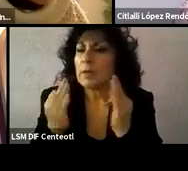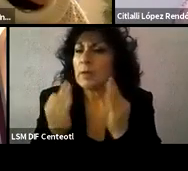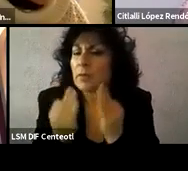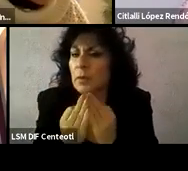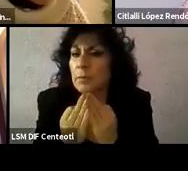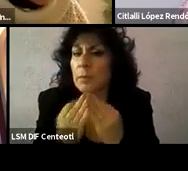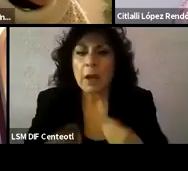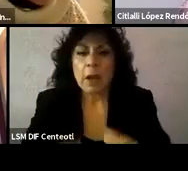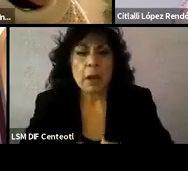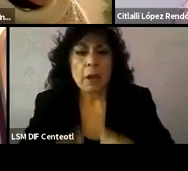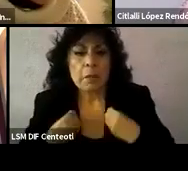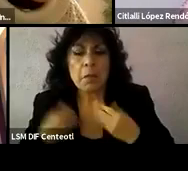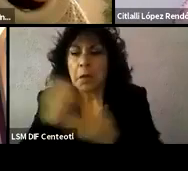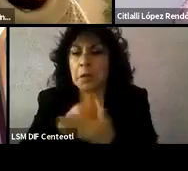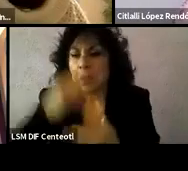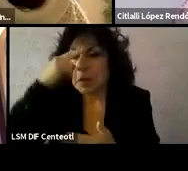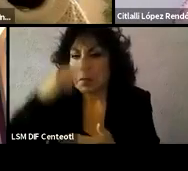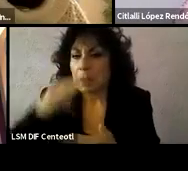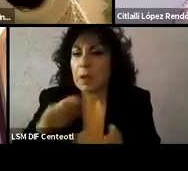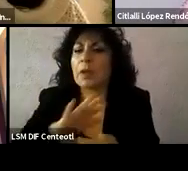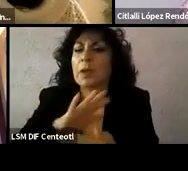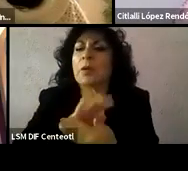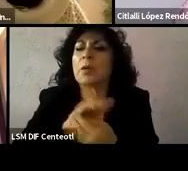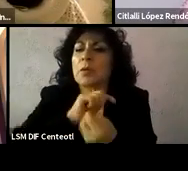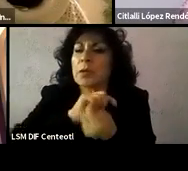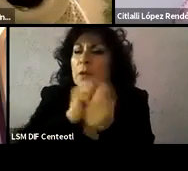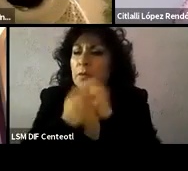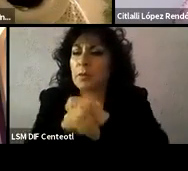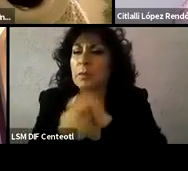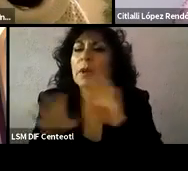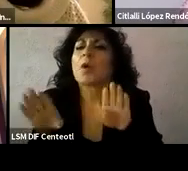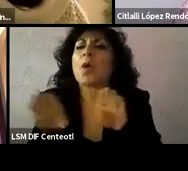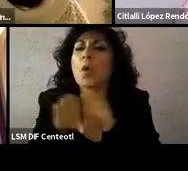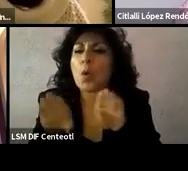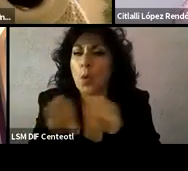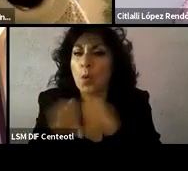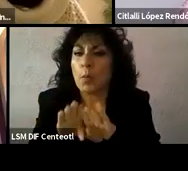México, ¿no? Estas dimensiones de las que venimos hablando.